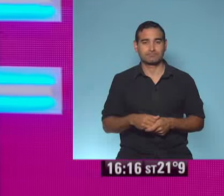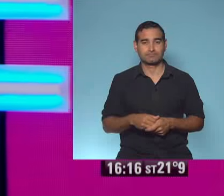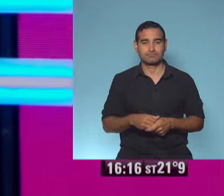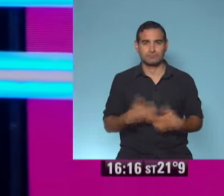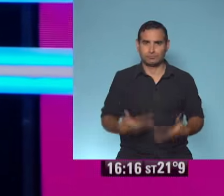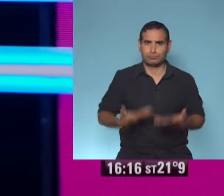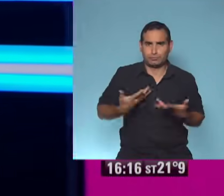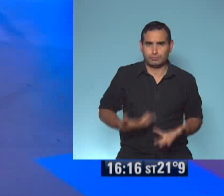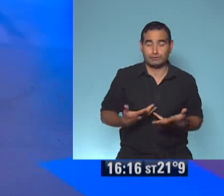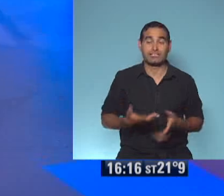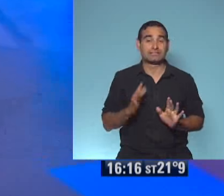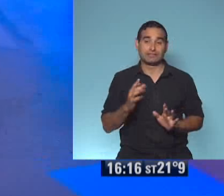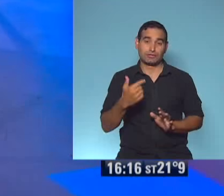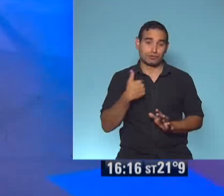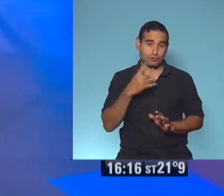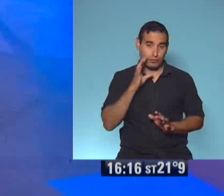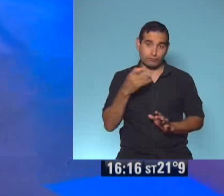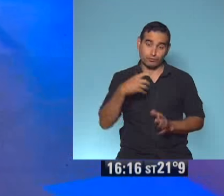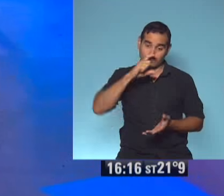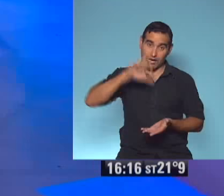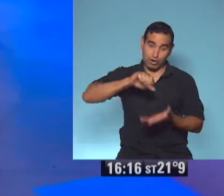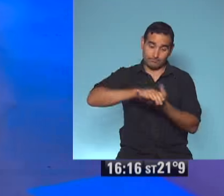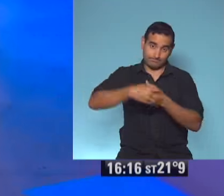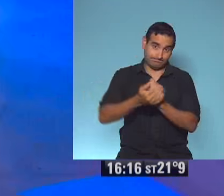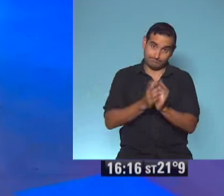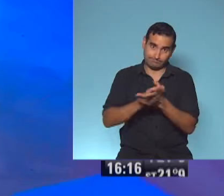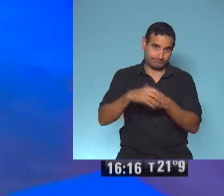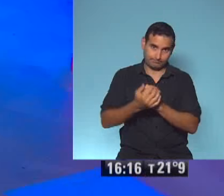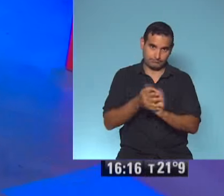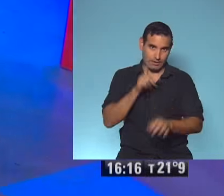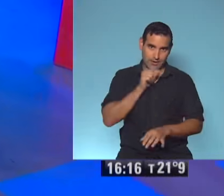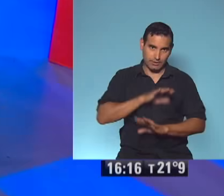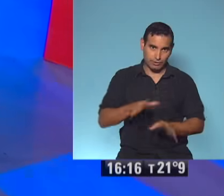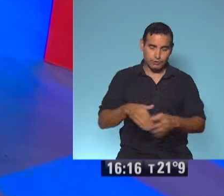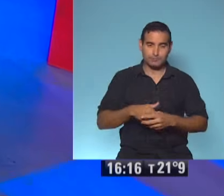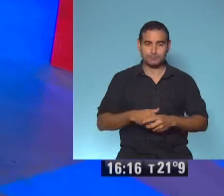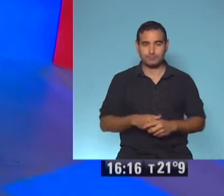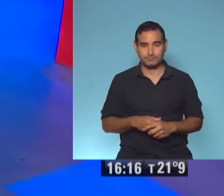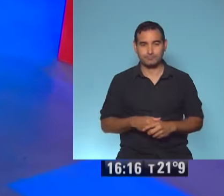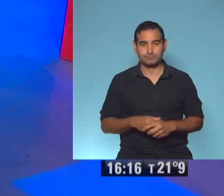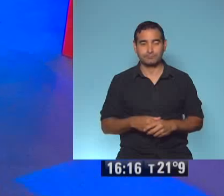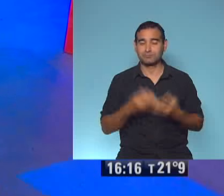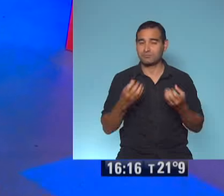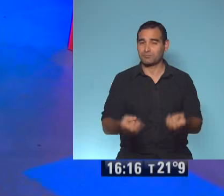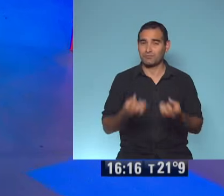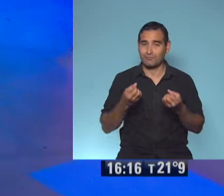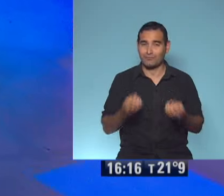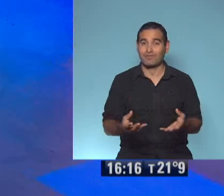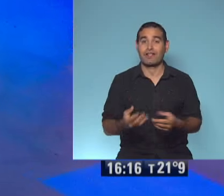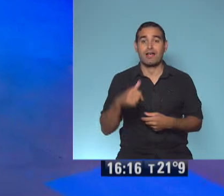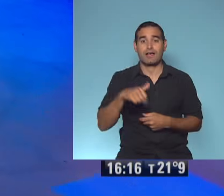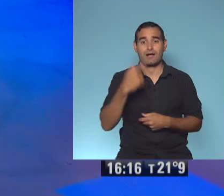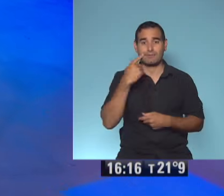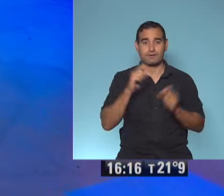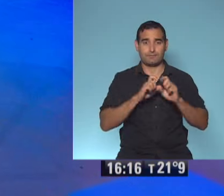es para mí. Por supuesto, me voy a poner alcohol en gel porque si no, hacemos un lío bárbaro. Muy bien, a ver, acá me